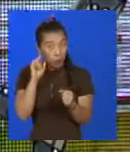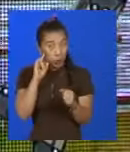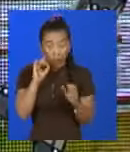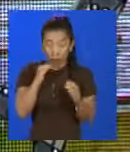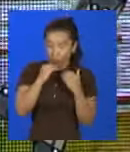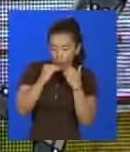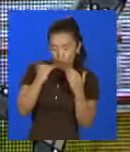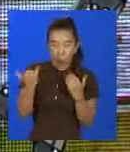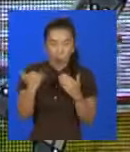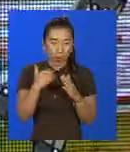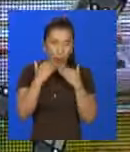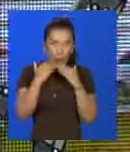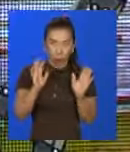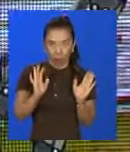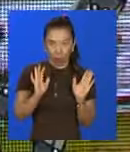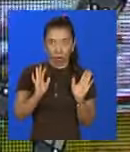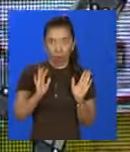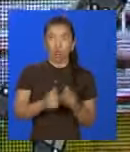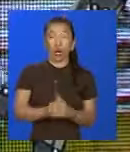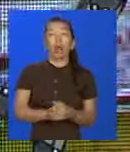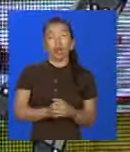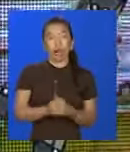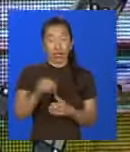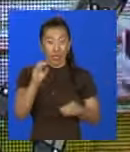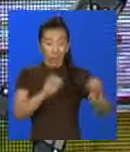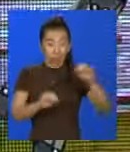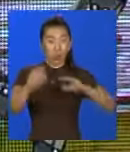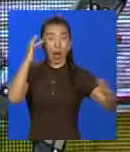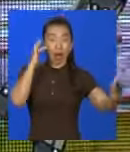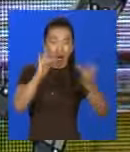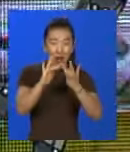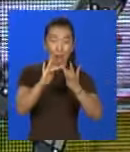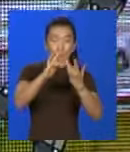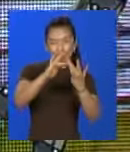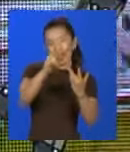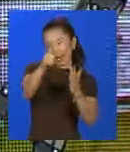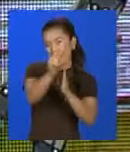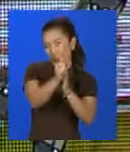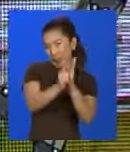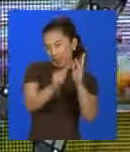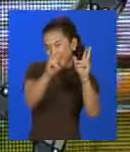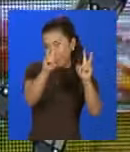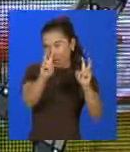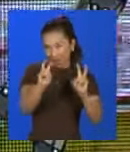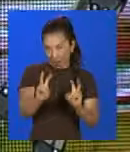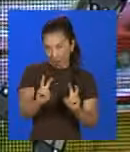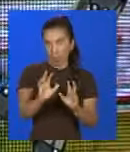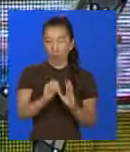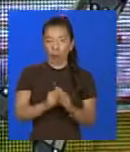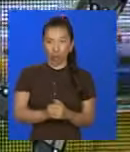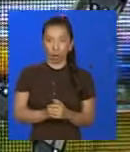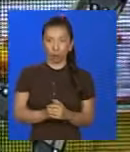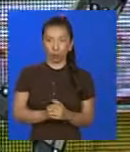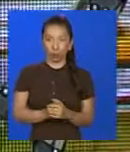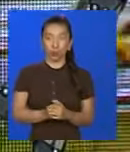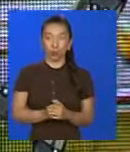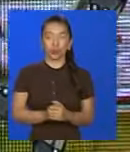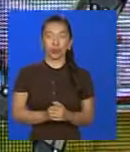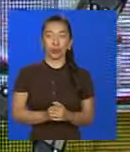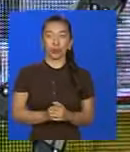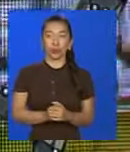tienen. No sé si la tenemos acá prevista. ¿Qué se hizo de la canción o en algún momento? Si lo buscamos y lo ponemos después, no hay problema. Yo creo que debe estar por ahí, pero